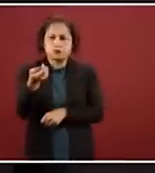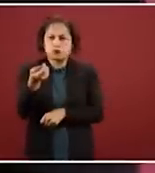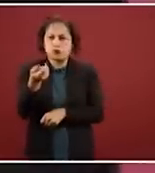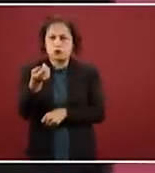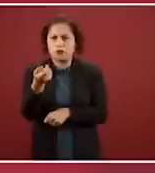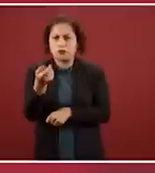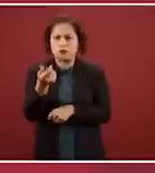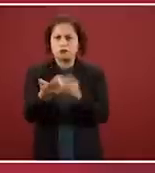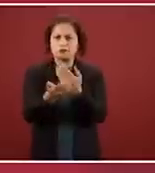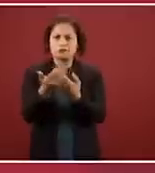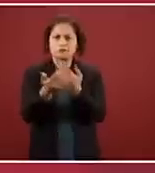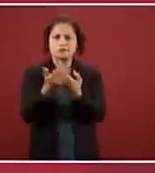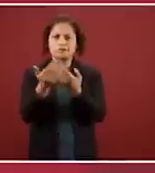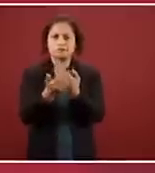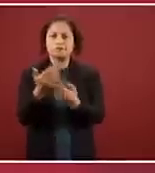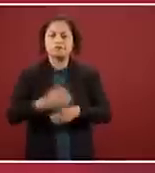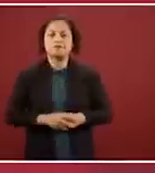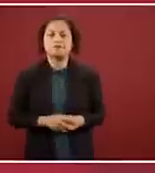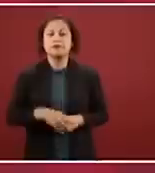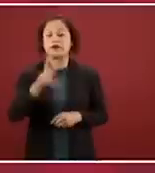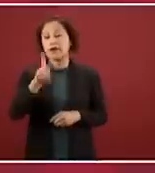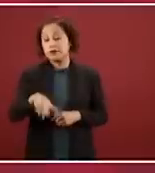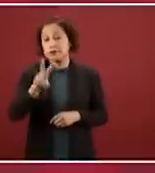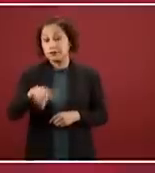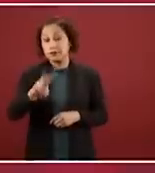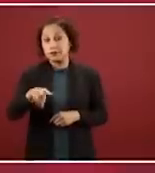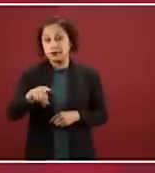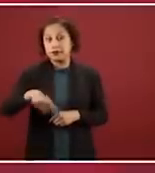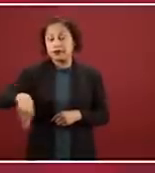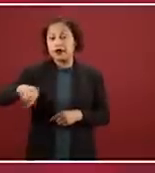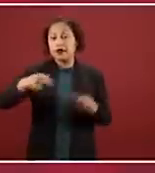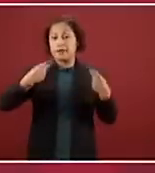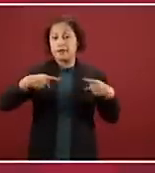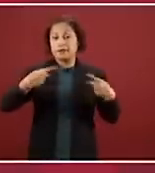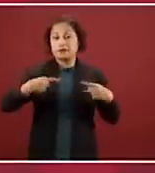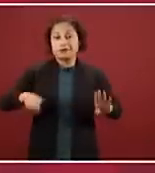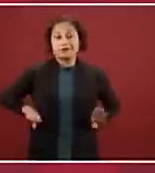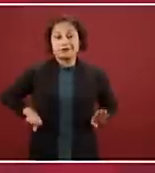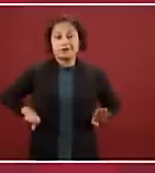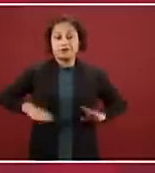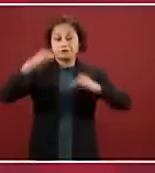La verdad que los conservadores no terminan de